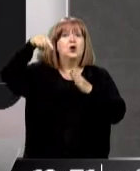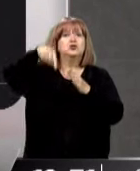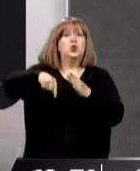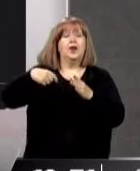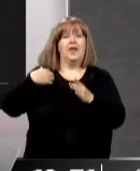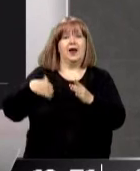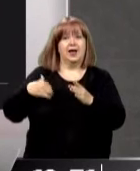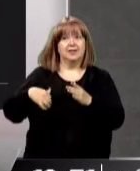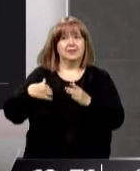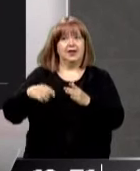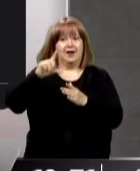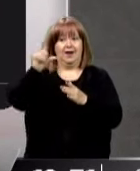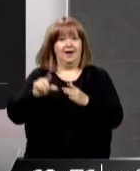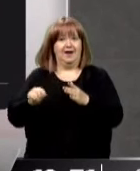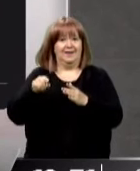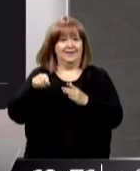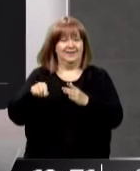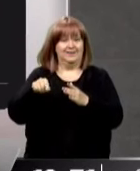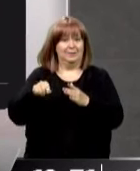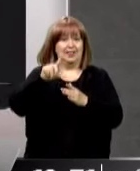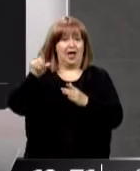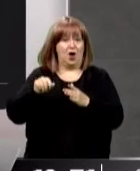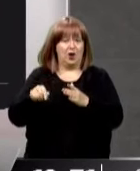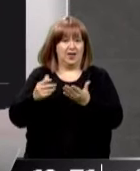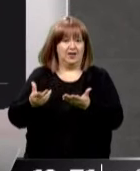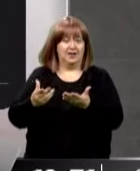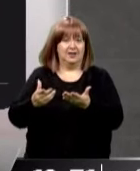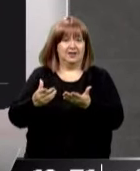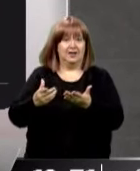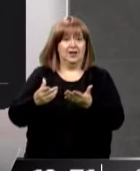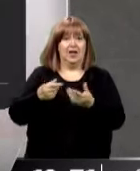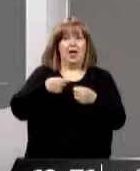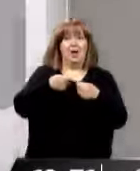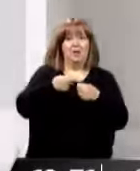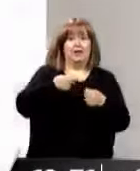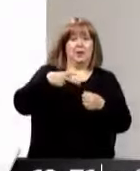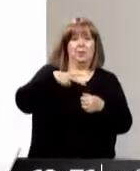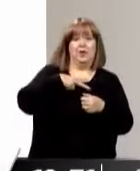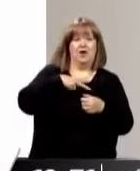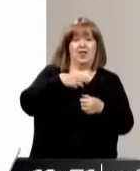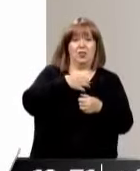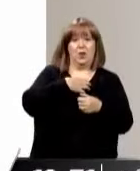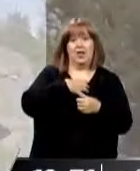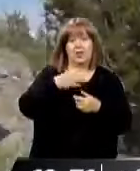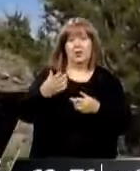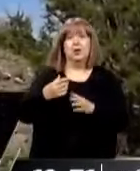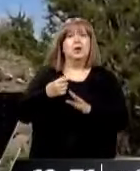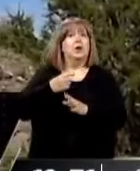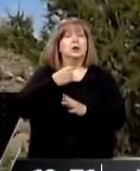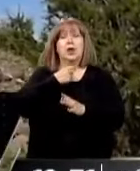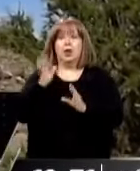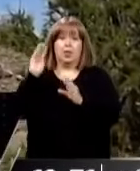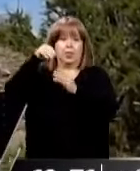país en desmedro, en perjuicio de personas o firmas que tienen propiedad privada y que no quiere eso en la provincia de